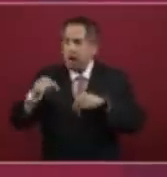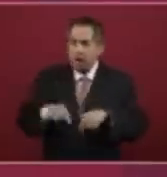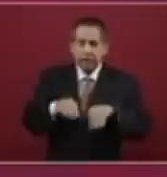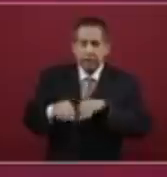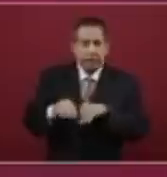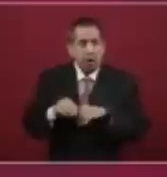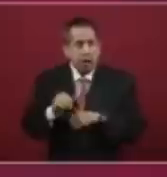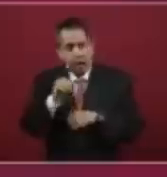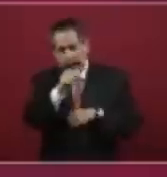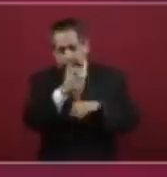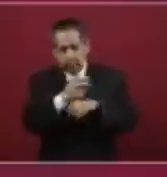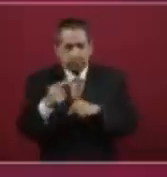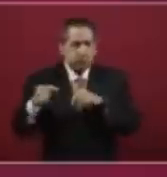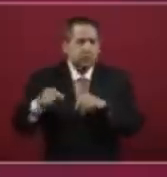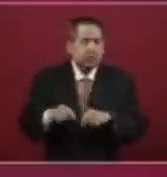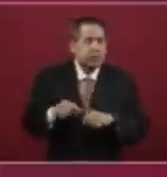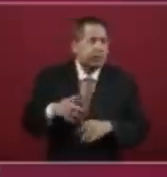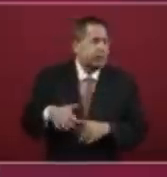Estados Unidos,